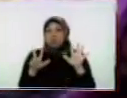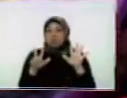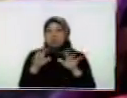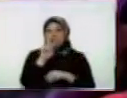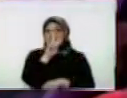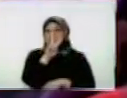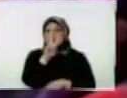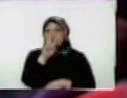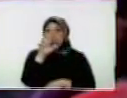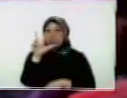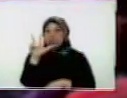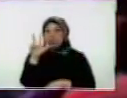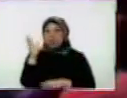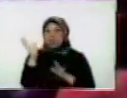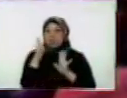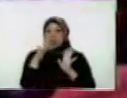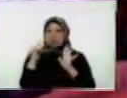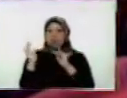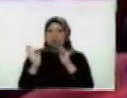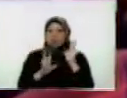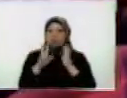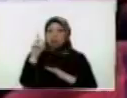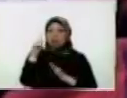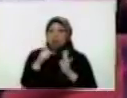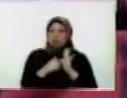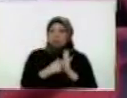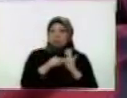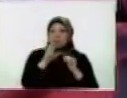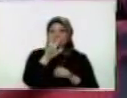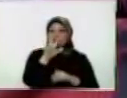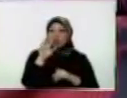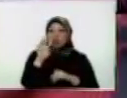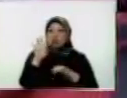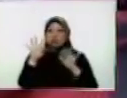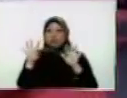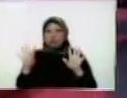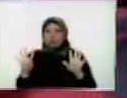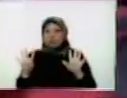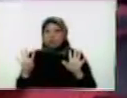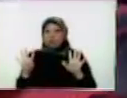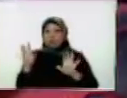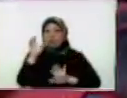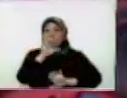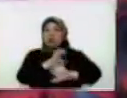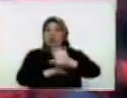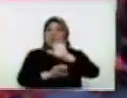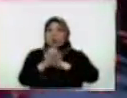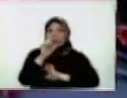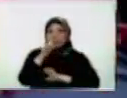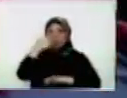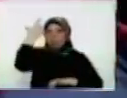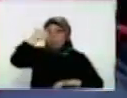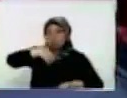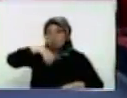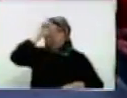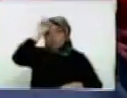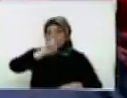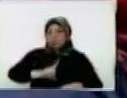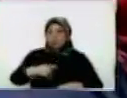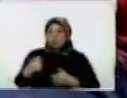de marzo de 1989, a todos los que quedaron lisiados, a los que quedaron afectados